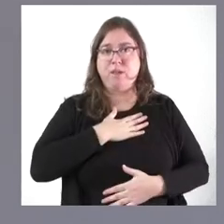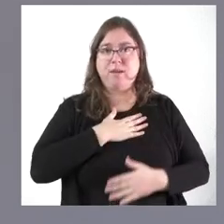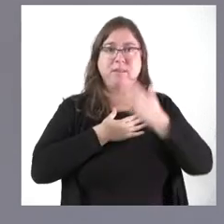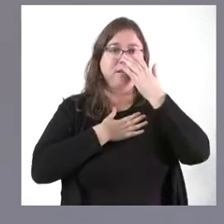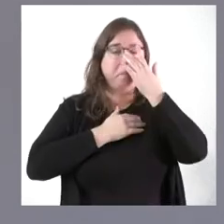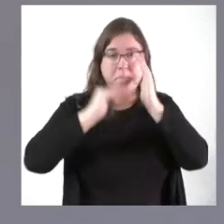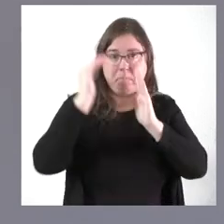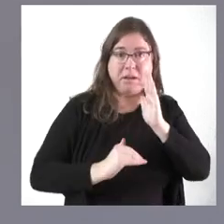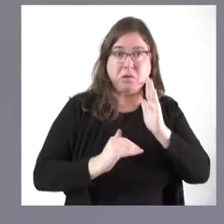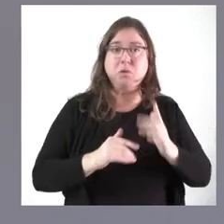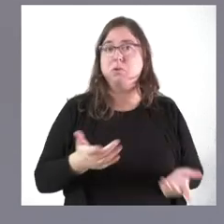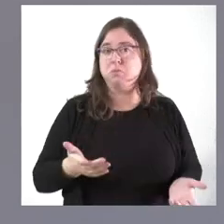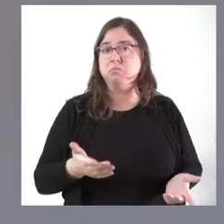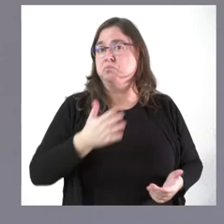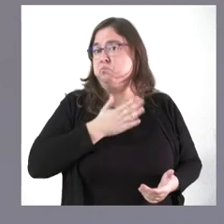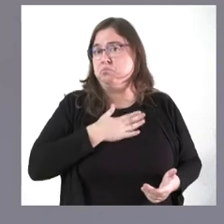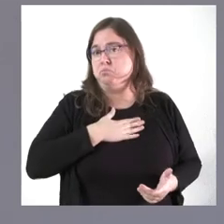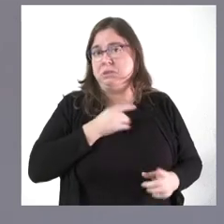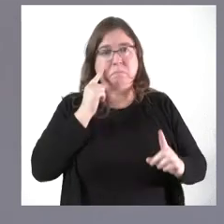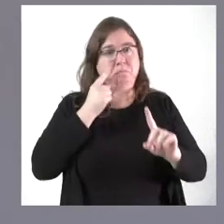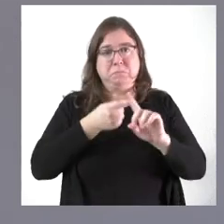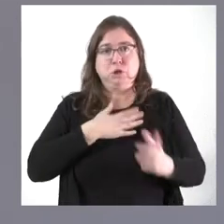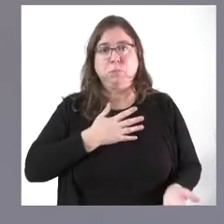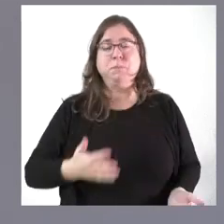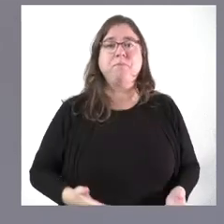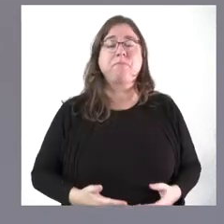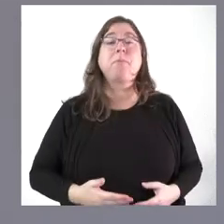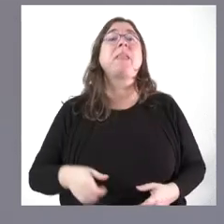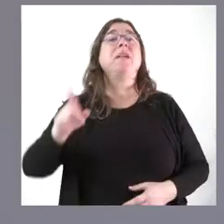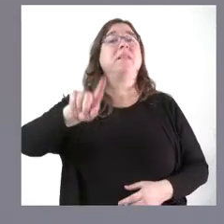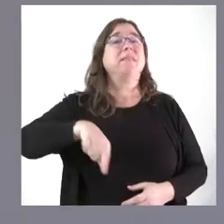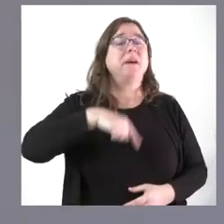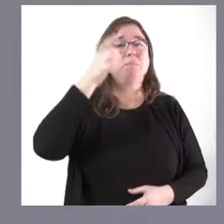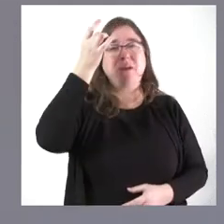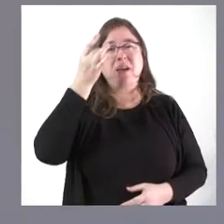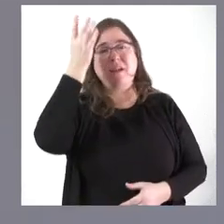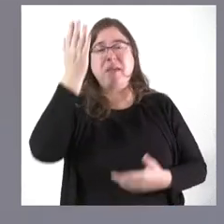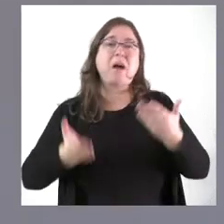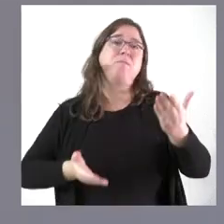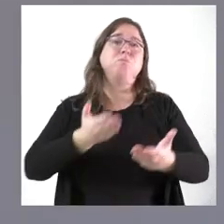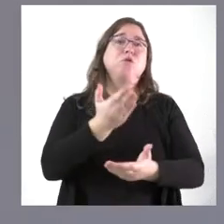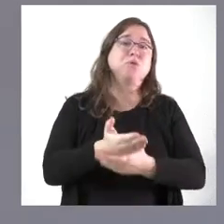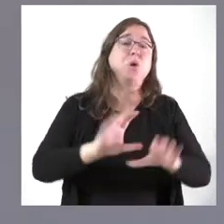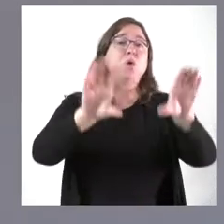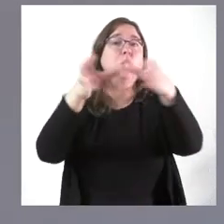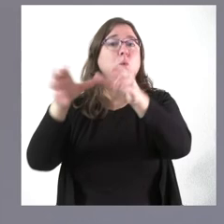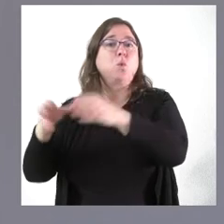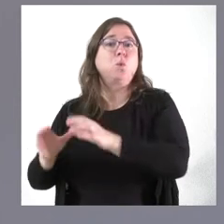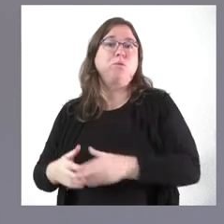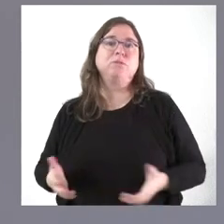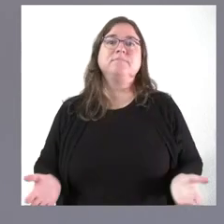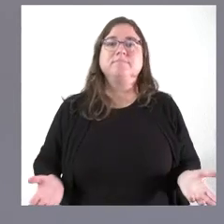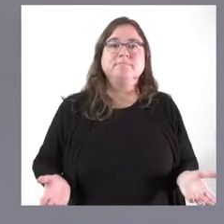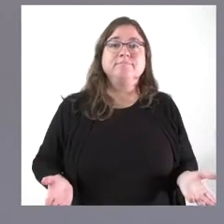rebaja Y eso es lo que es nuestra misión luego ya las iniciativas y proposiciones que presentan los grupos pues lógicamente